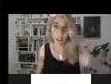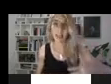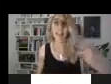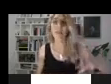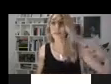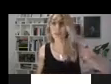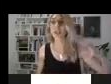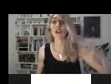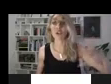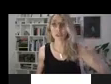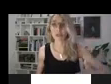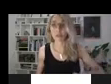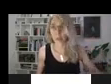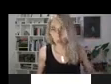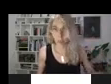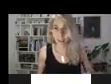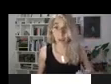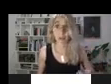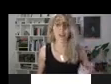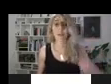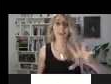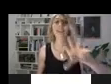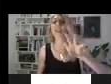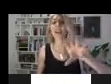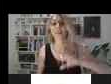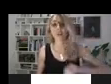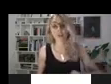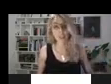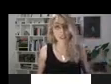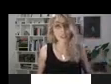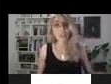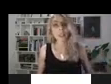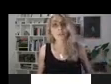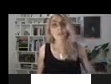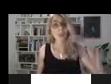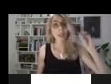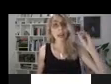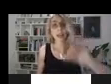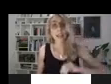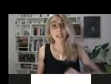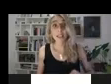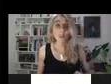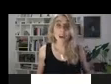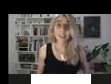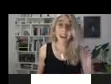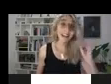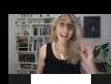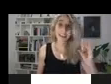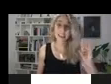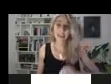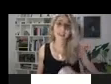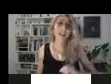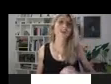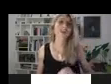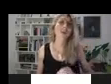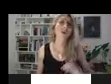pensar aquellas personas que no están formando parte hoy de este gráfico. Las casas de subasta